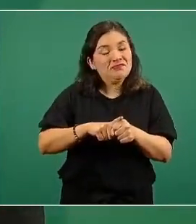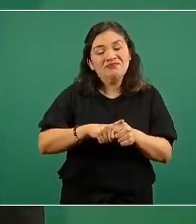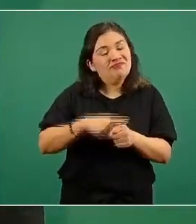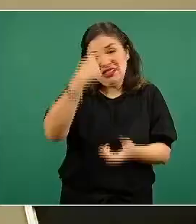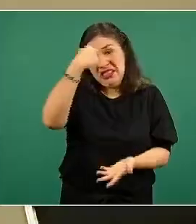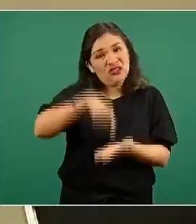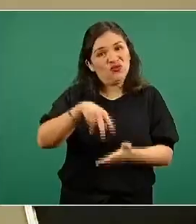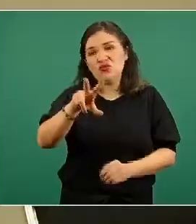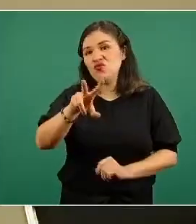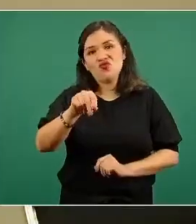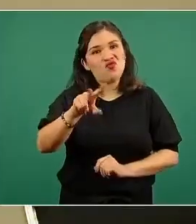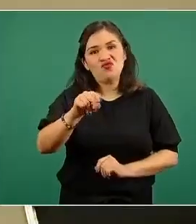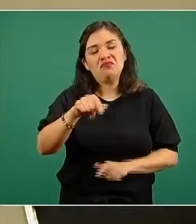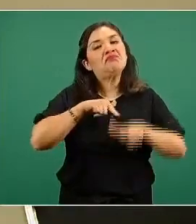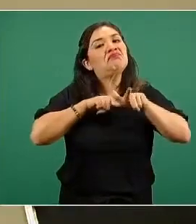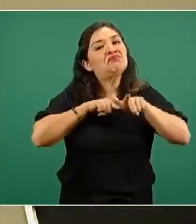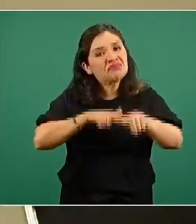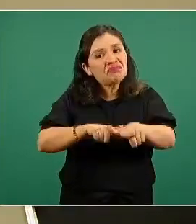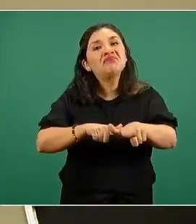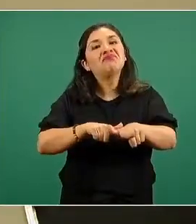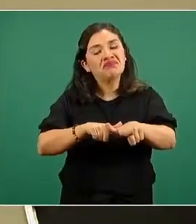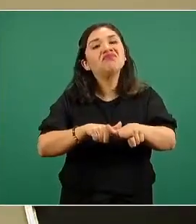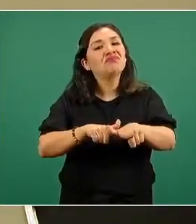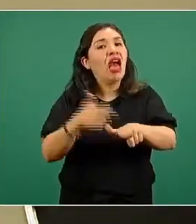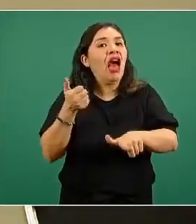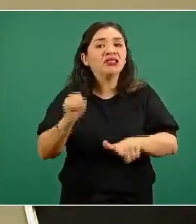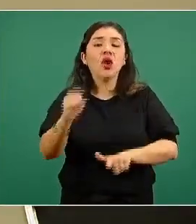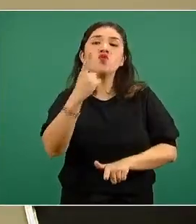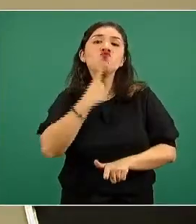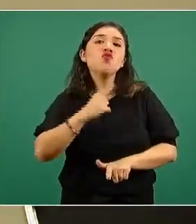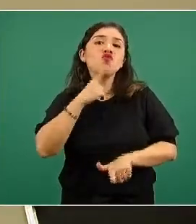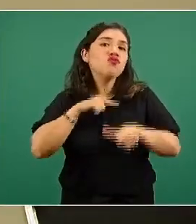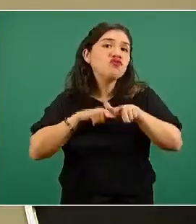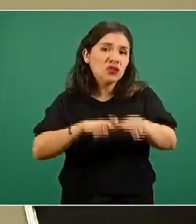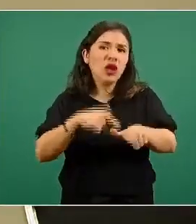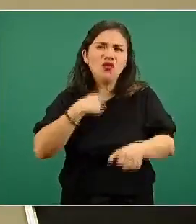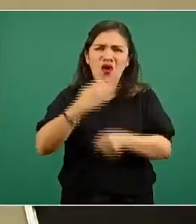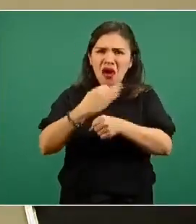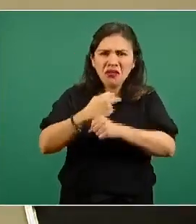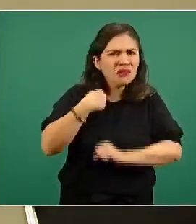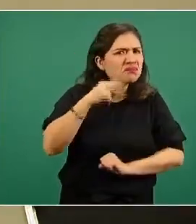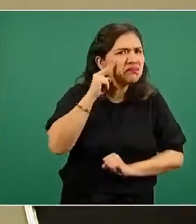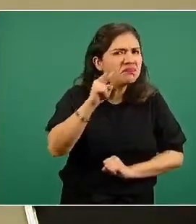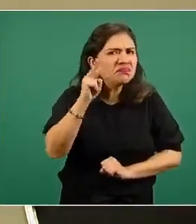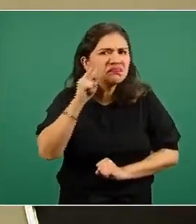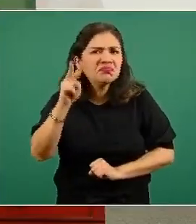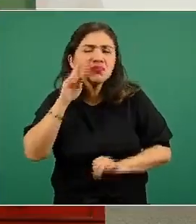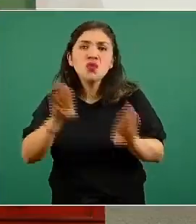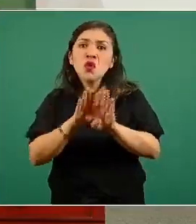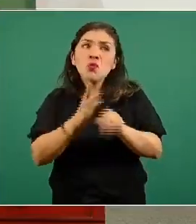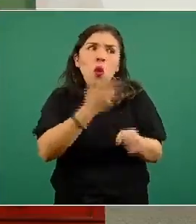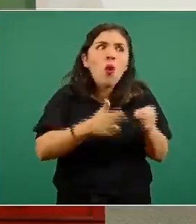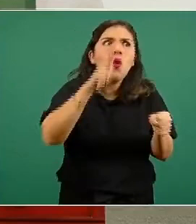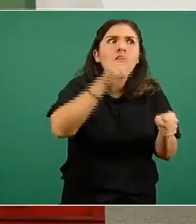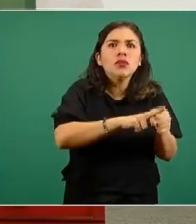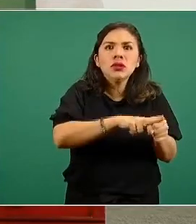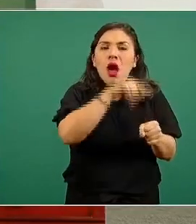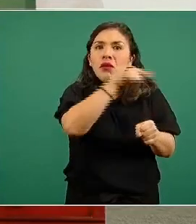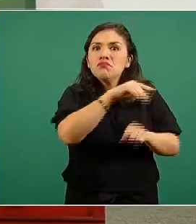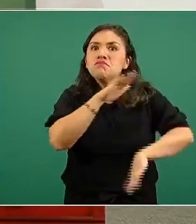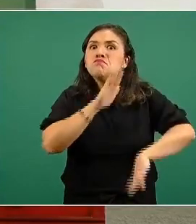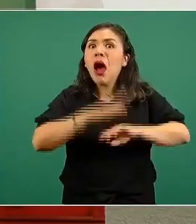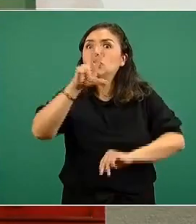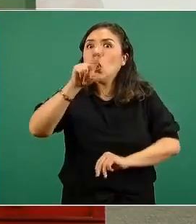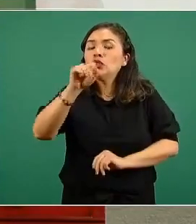no. Yo creo que continuará en rojo, lo que estamos observando con una ocupación hospitalaria de más